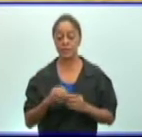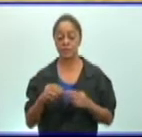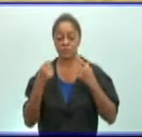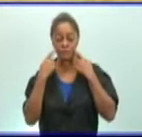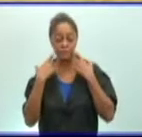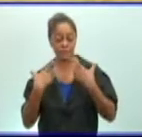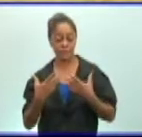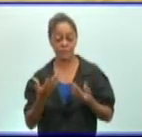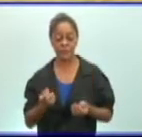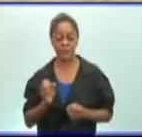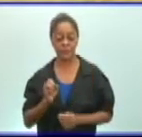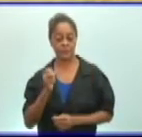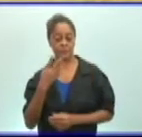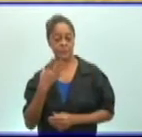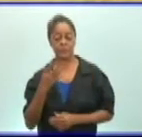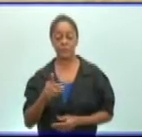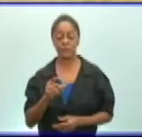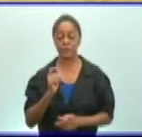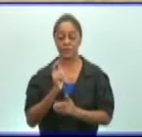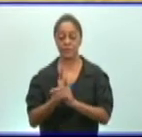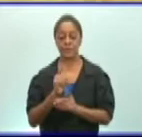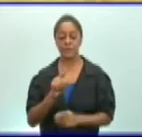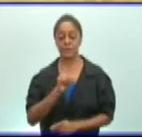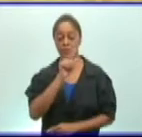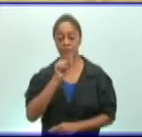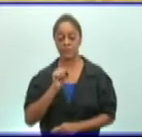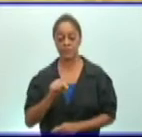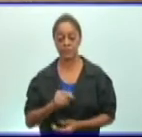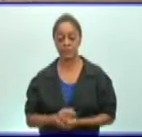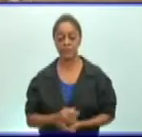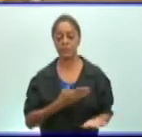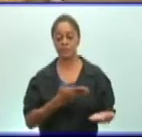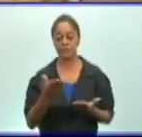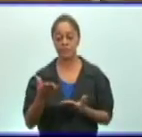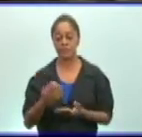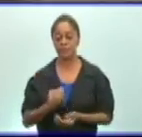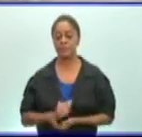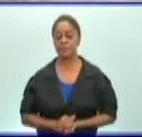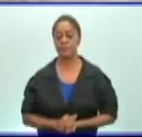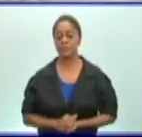Curiosidad para poder acercarnos a esta pregunta? Adelante.